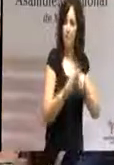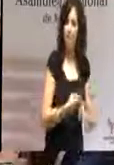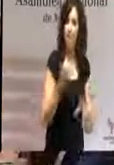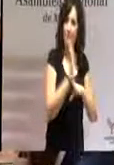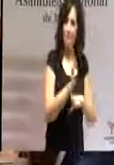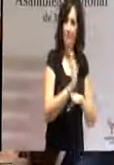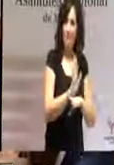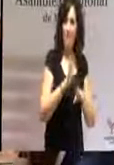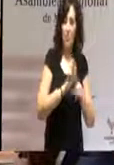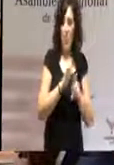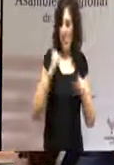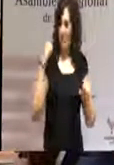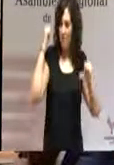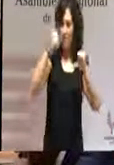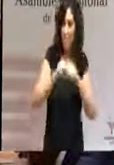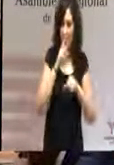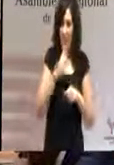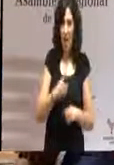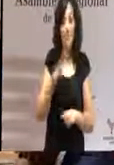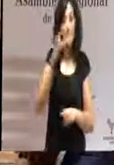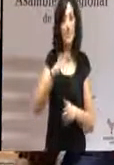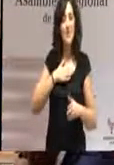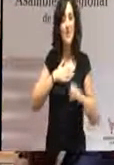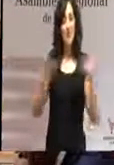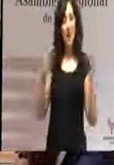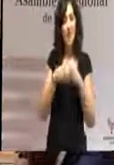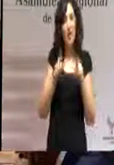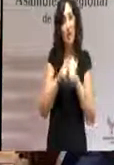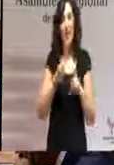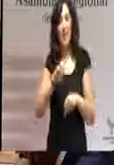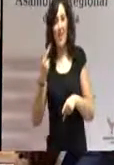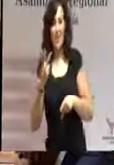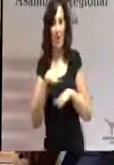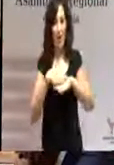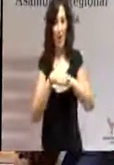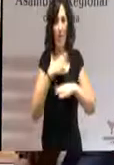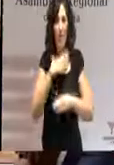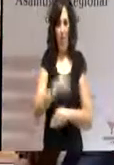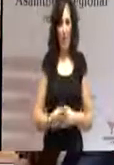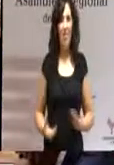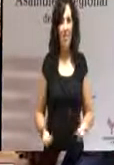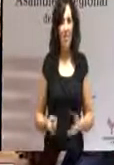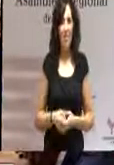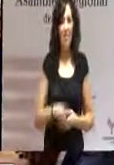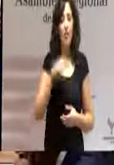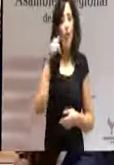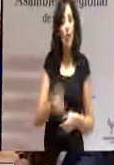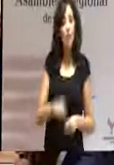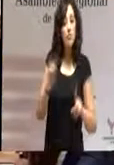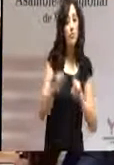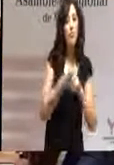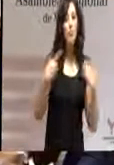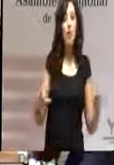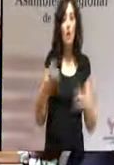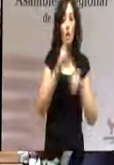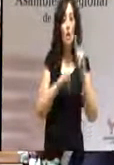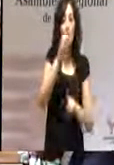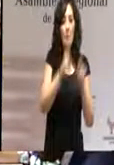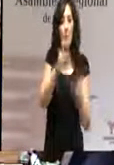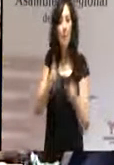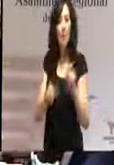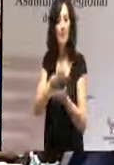un partido que es la alternativa de gobierno. La cuestión hoy es hablar de los problemas de la gente.